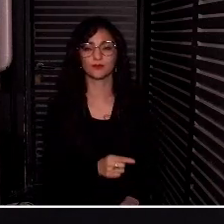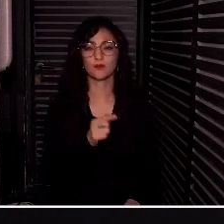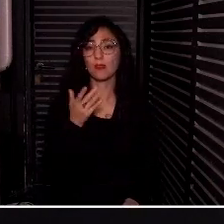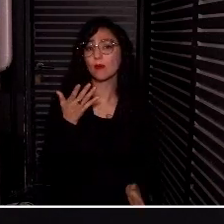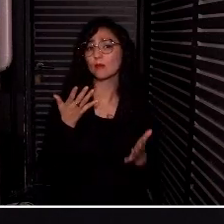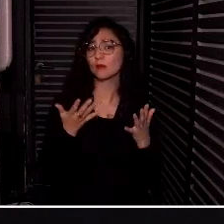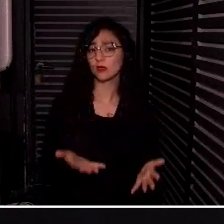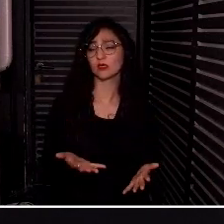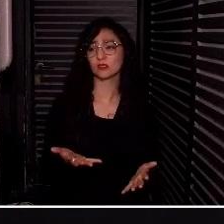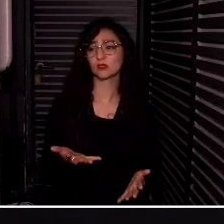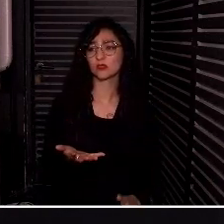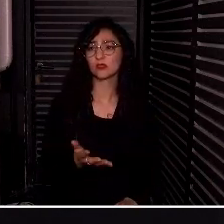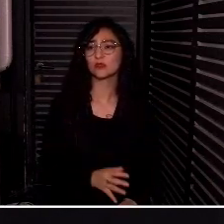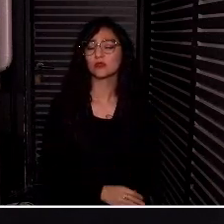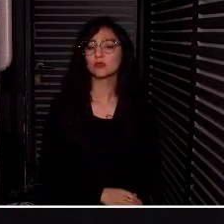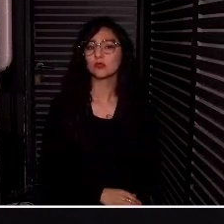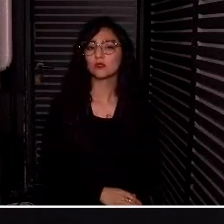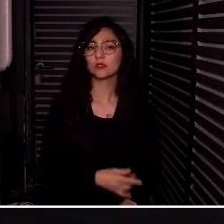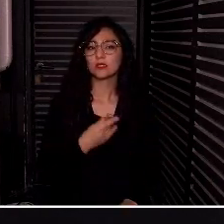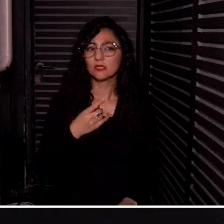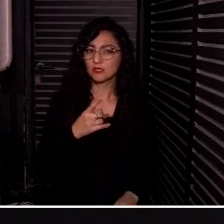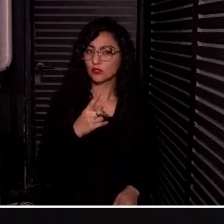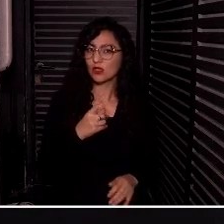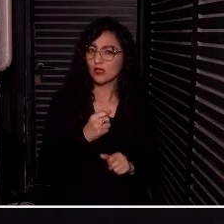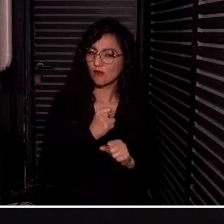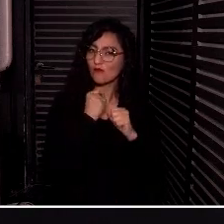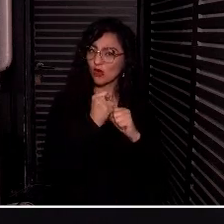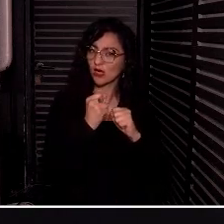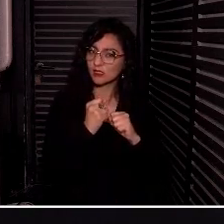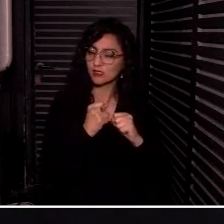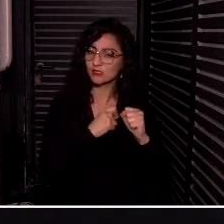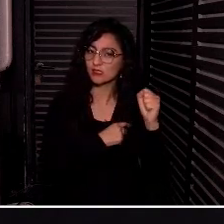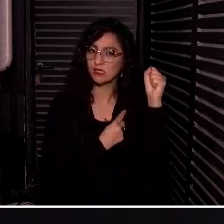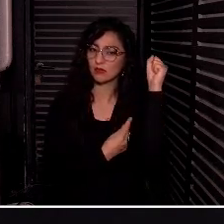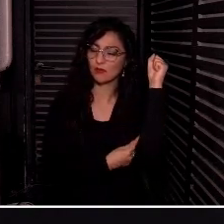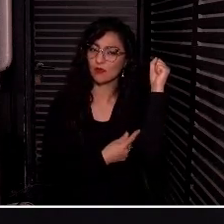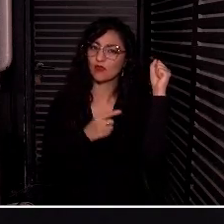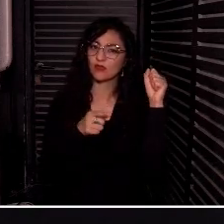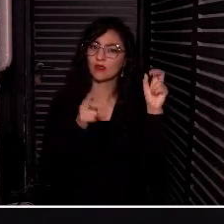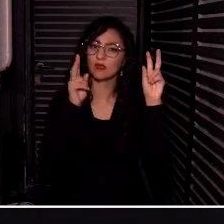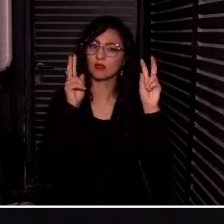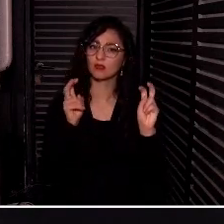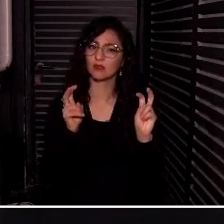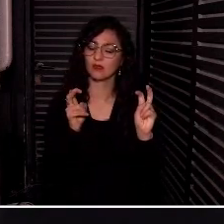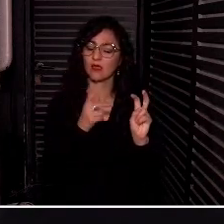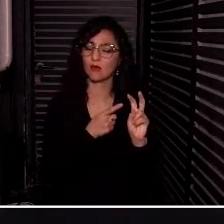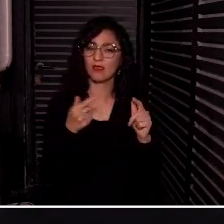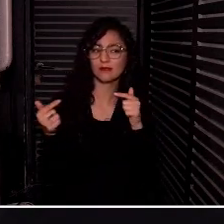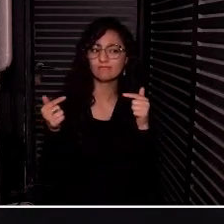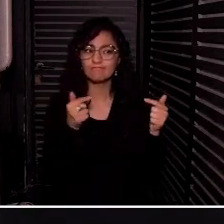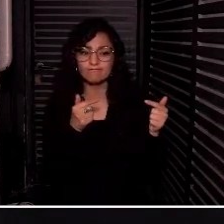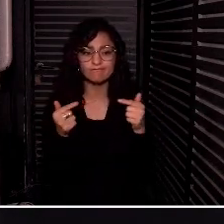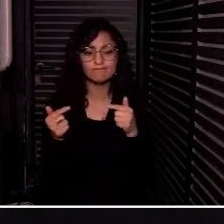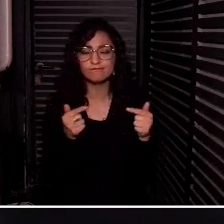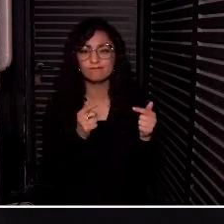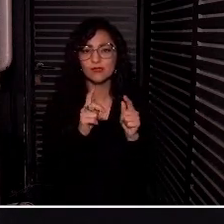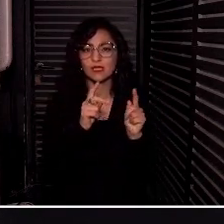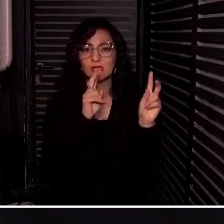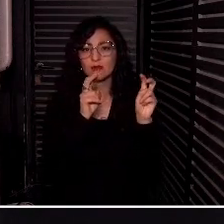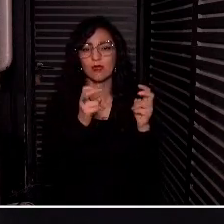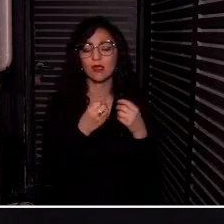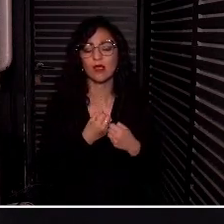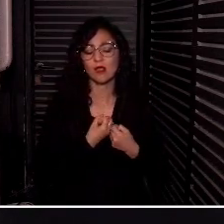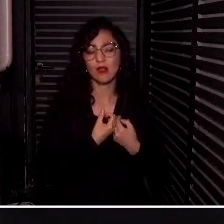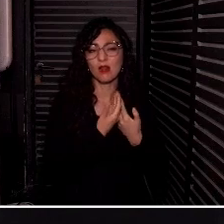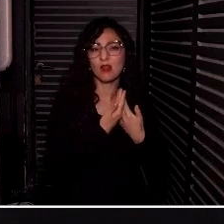eso en el fondo tiene tanto fuerza Tanto poder eh el en el conflicto que hay en general entre la libertad de